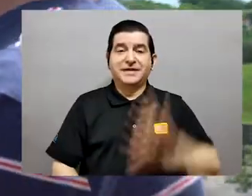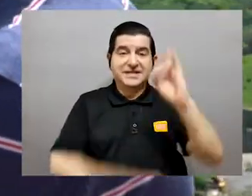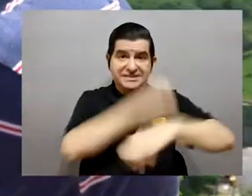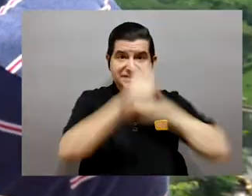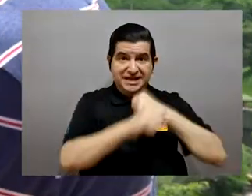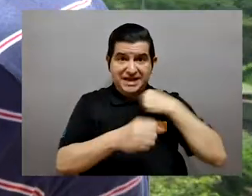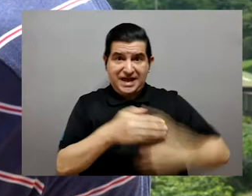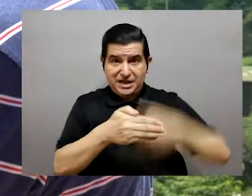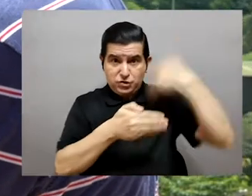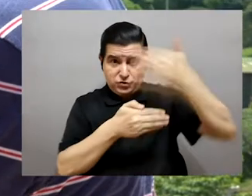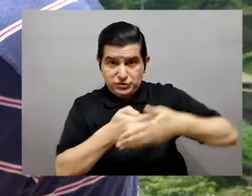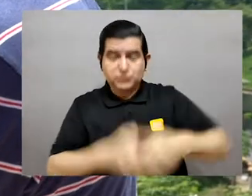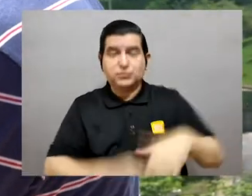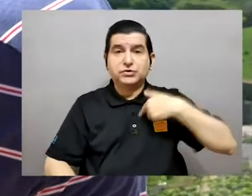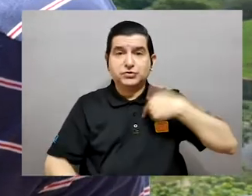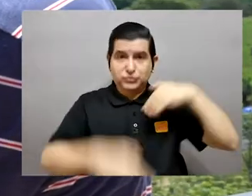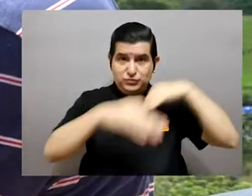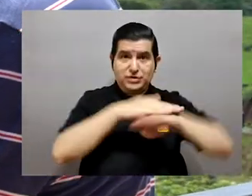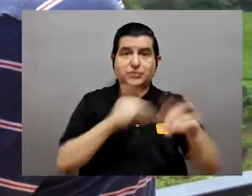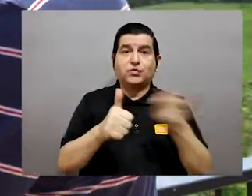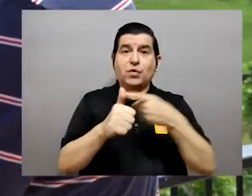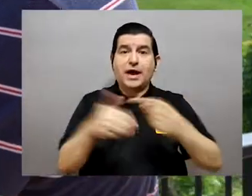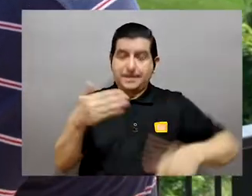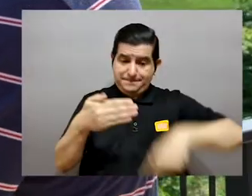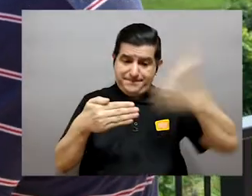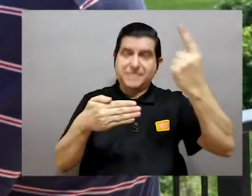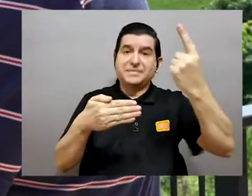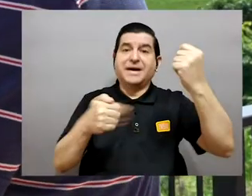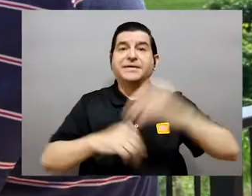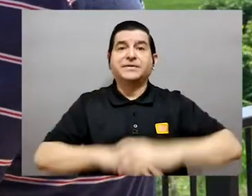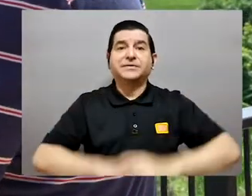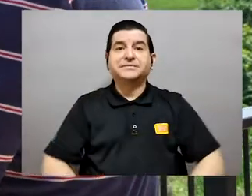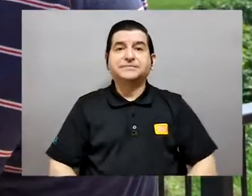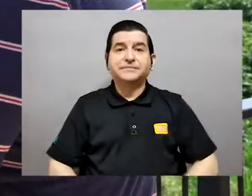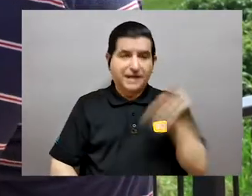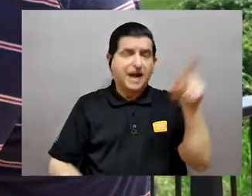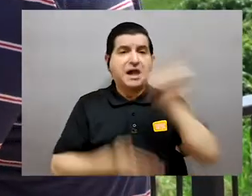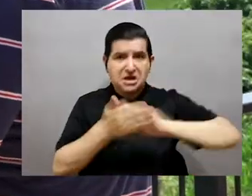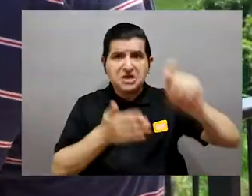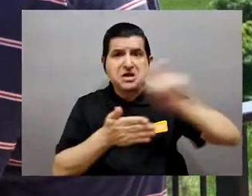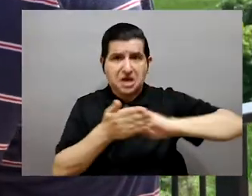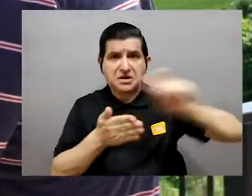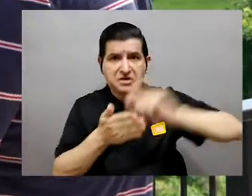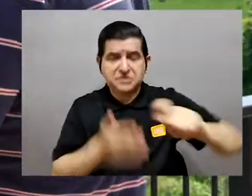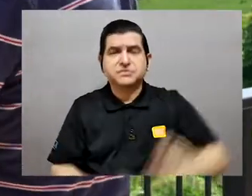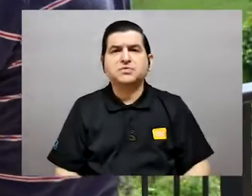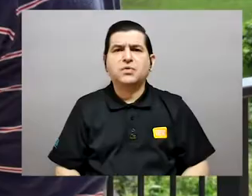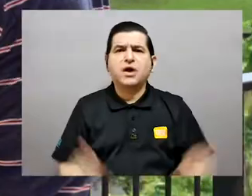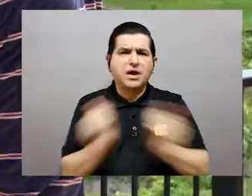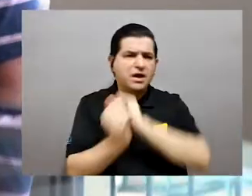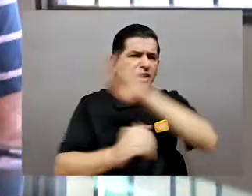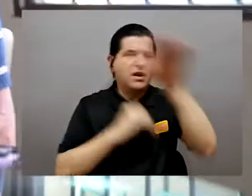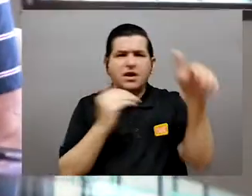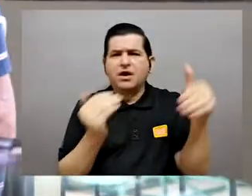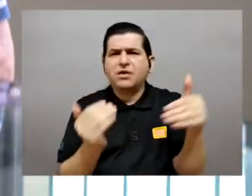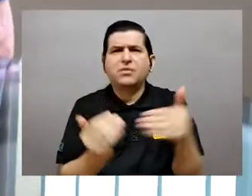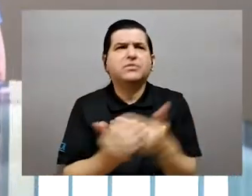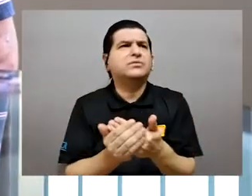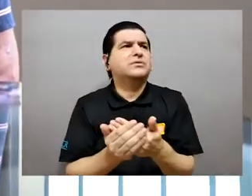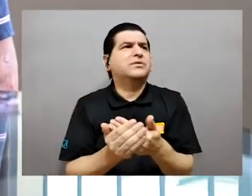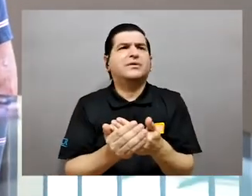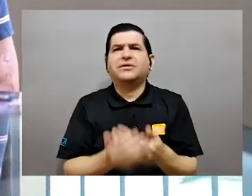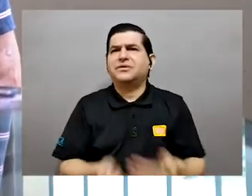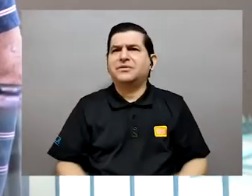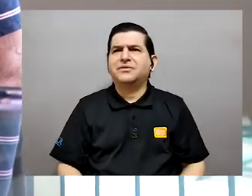familia. Somos 10 hermanos y yo era, siendo de los últimos, pero era el que estaba más atento a todo lo que él hacía.